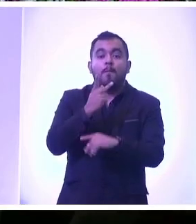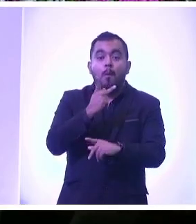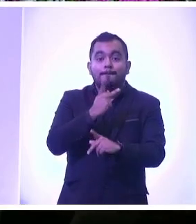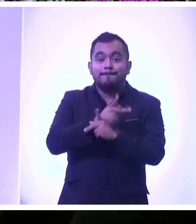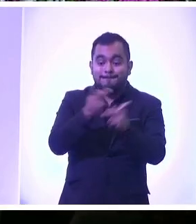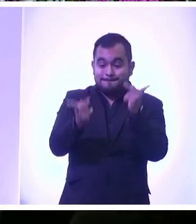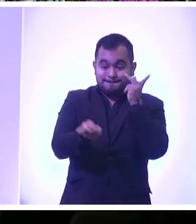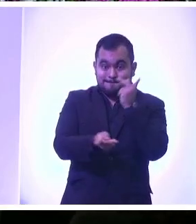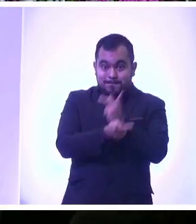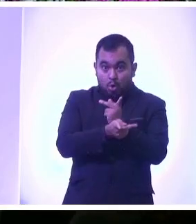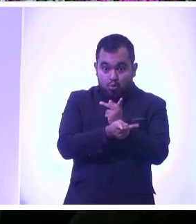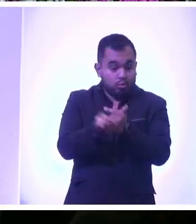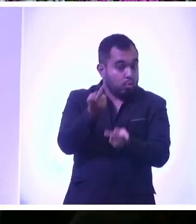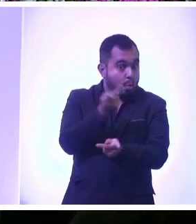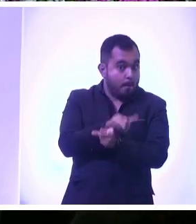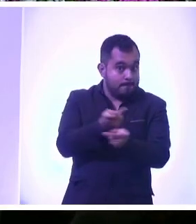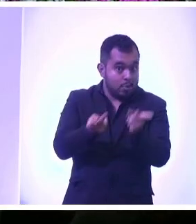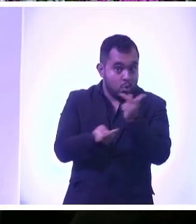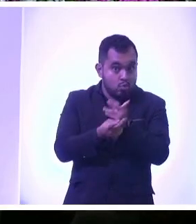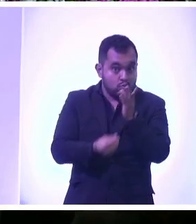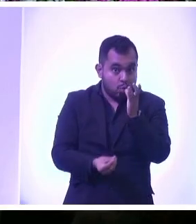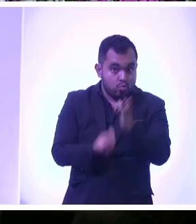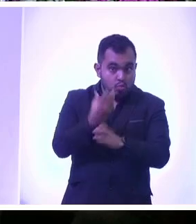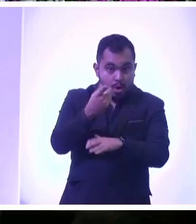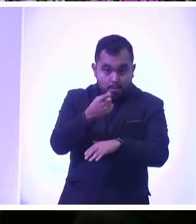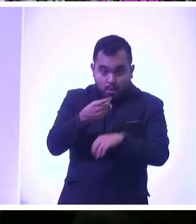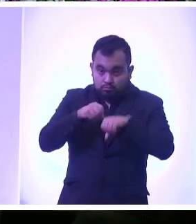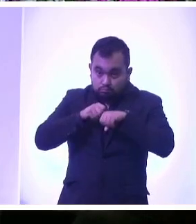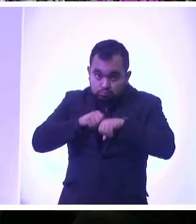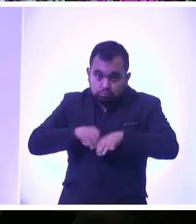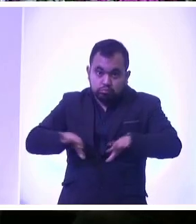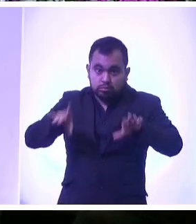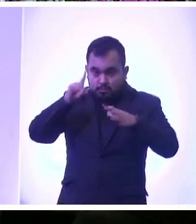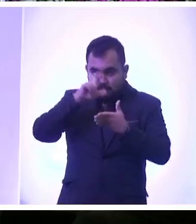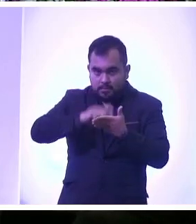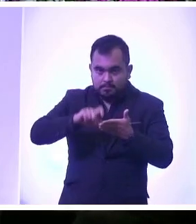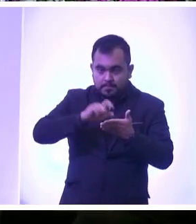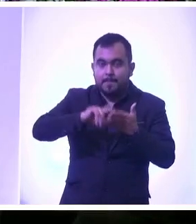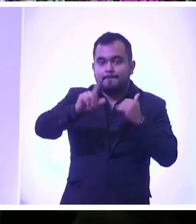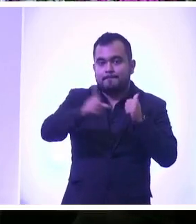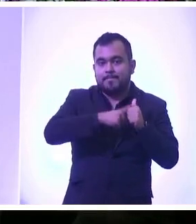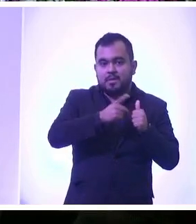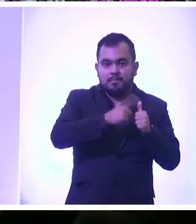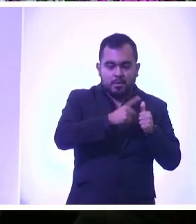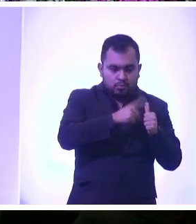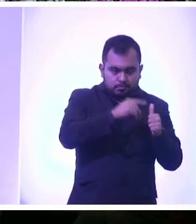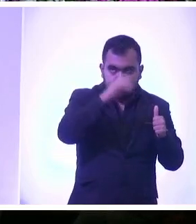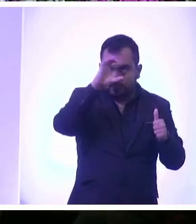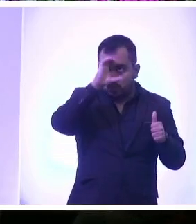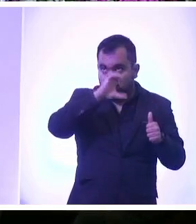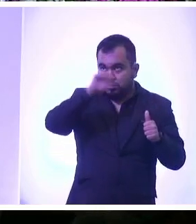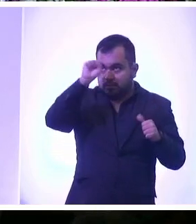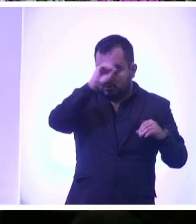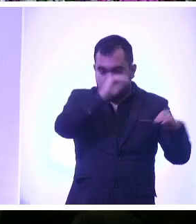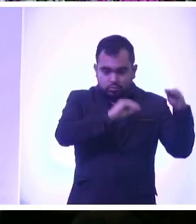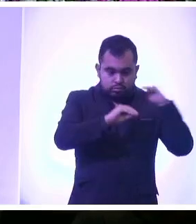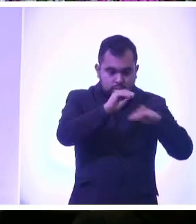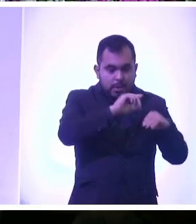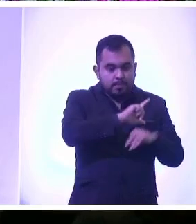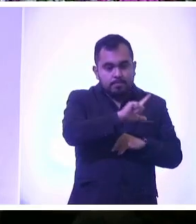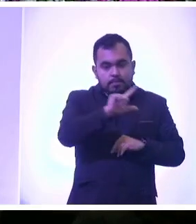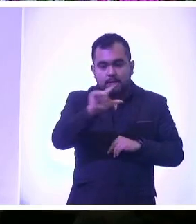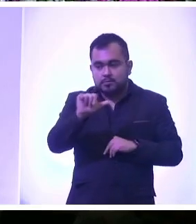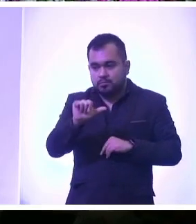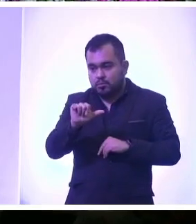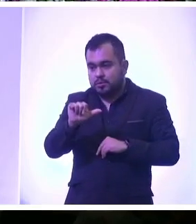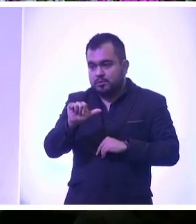producto primero ellos lo idealizan hacen un concepto y después mandan a traer